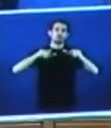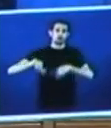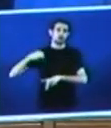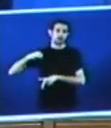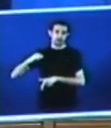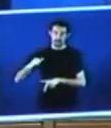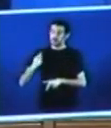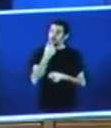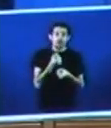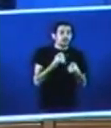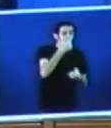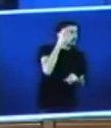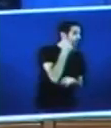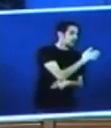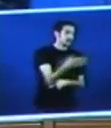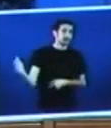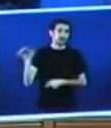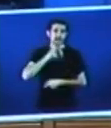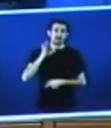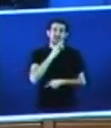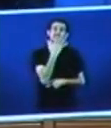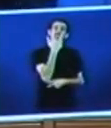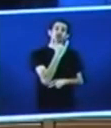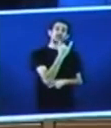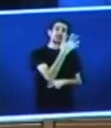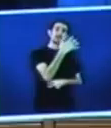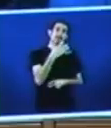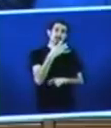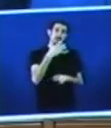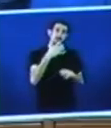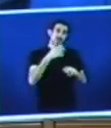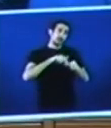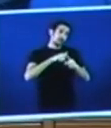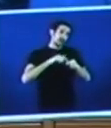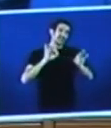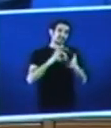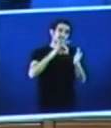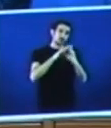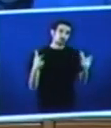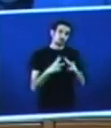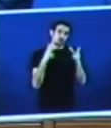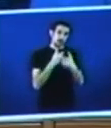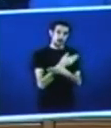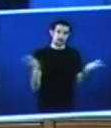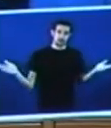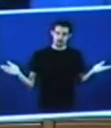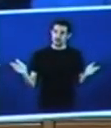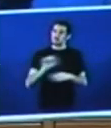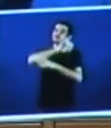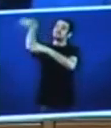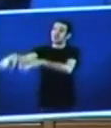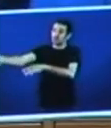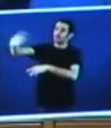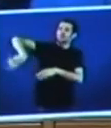galegos 5.500 plazas de servicios sociales? Sí, señoría. 5.500 plazas más que mientras